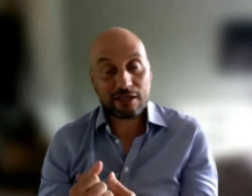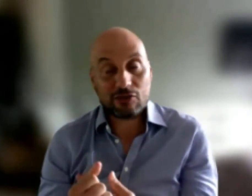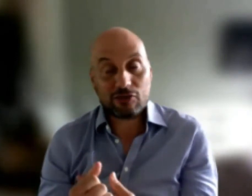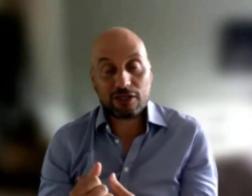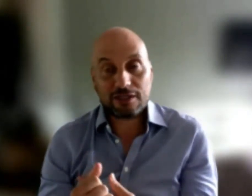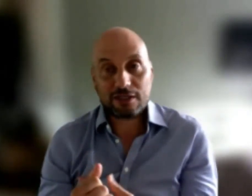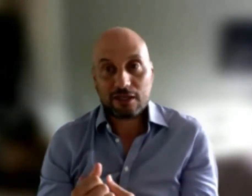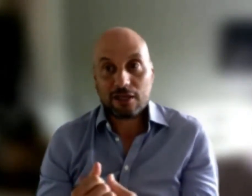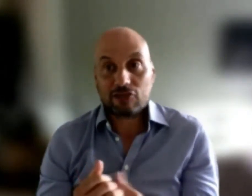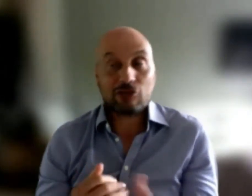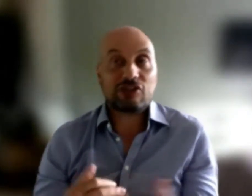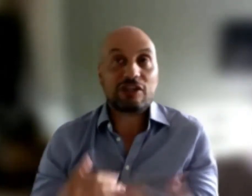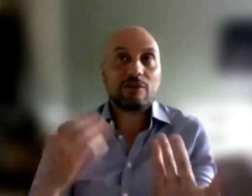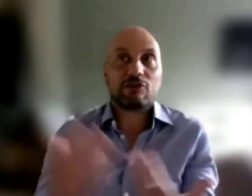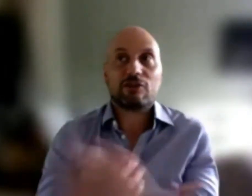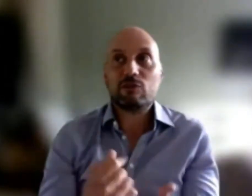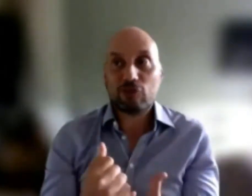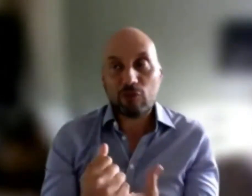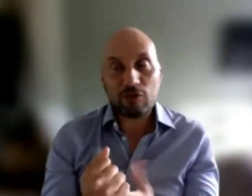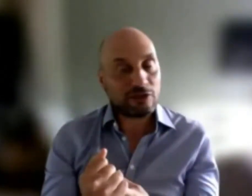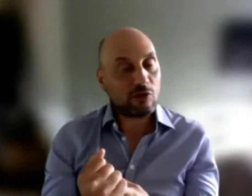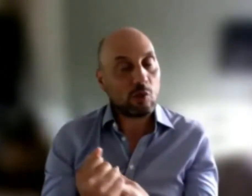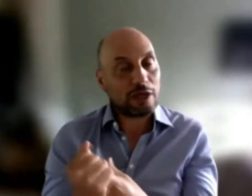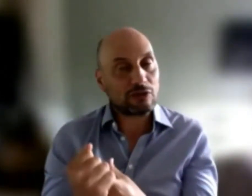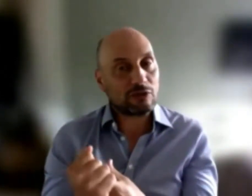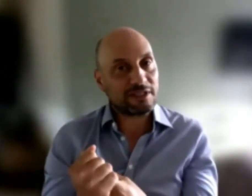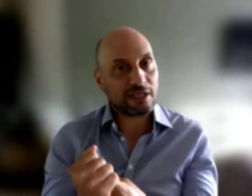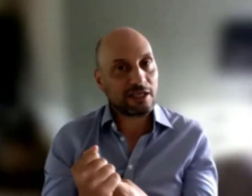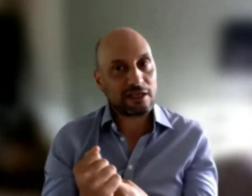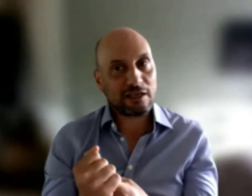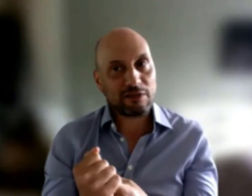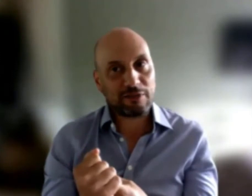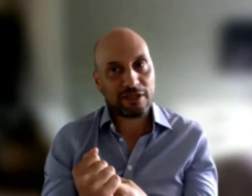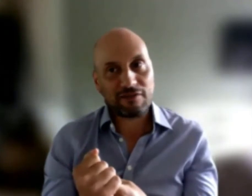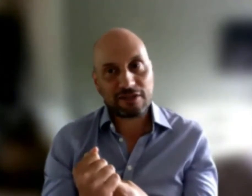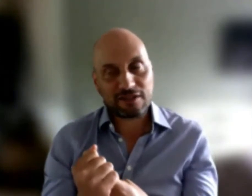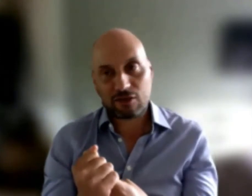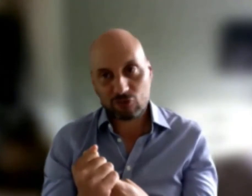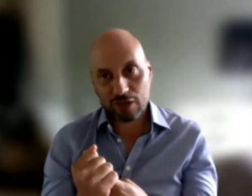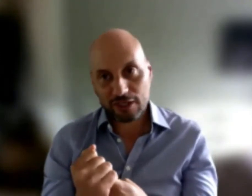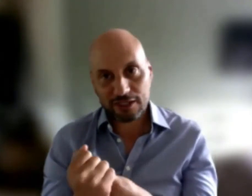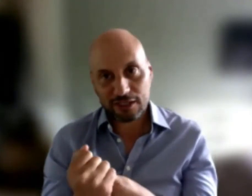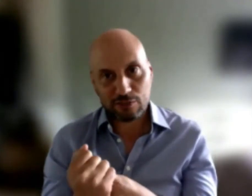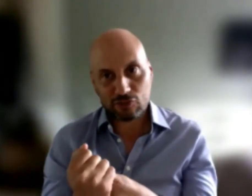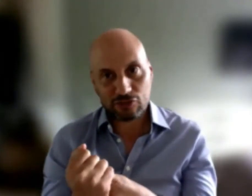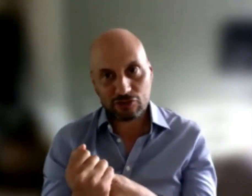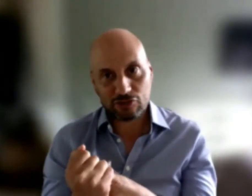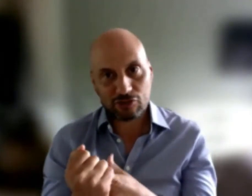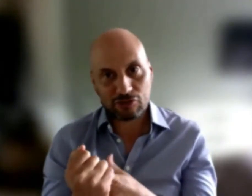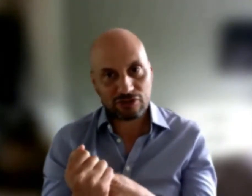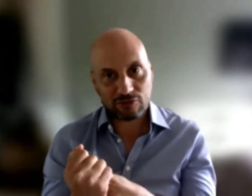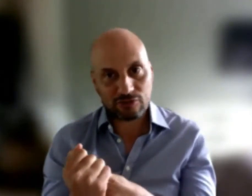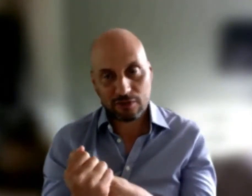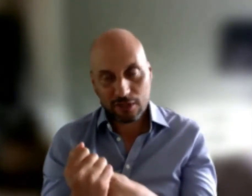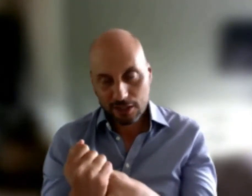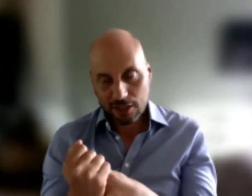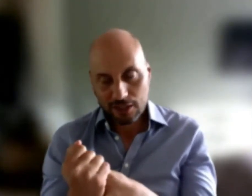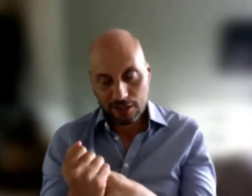de las empresas que hoy son los cerebros del mundo móvil, ¿no? Qualcomm. Así que quería darle la bienvenida a Francisco Suárez, a quien muchos de nosotros